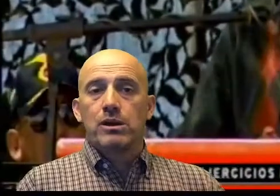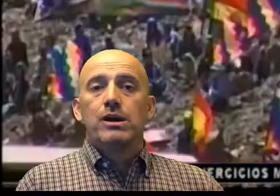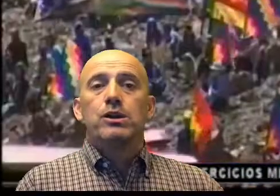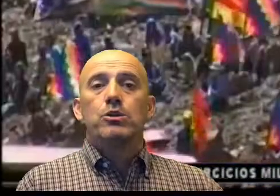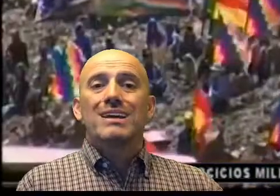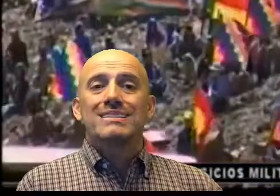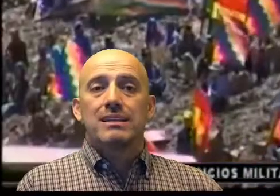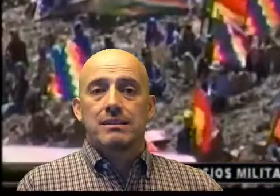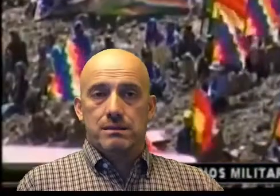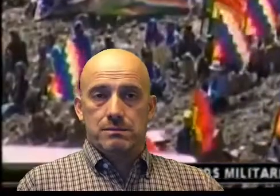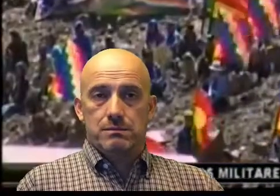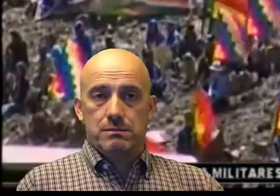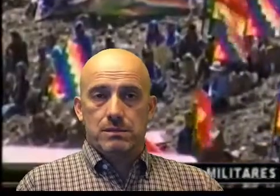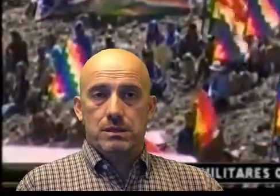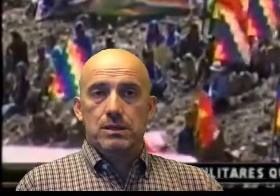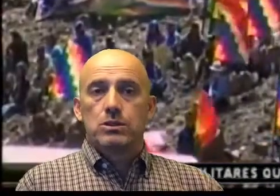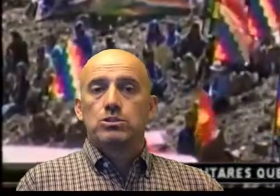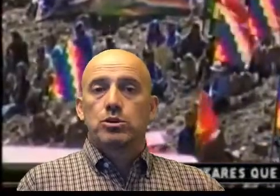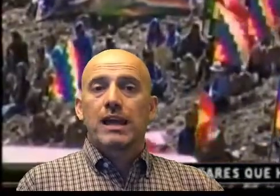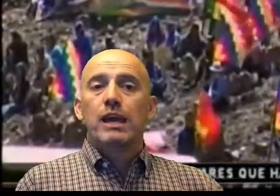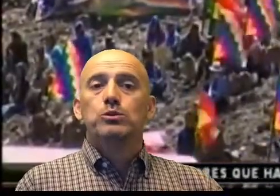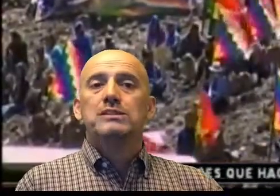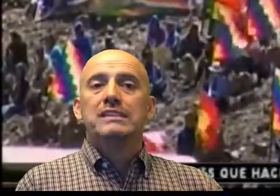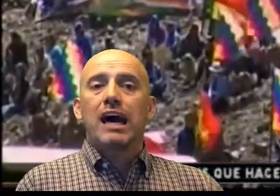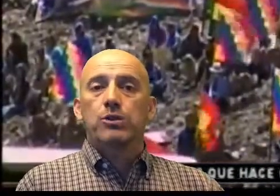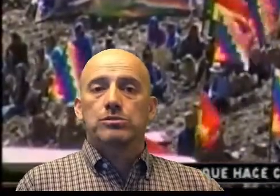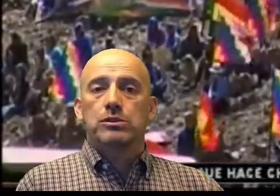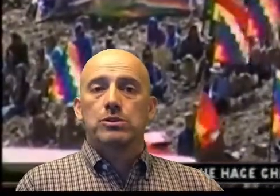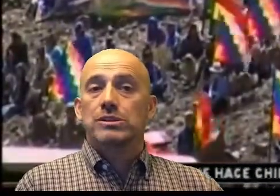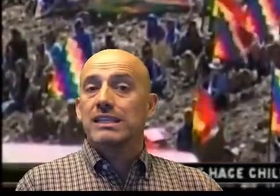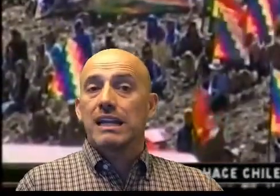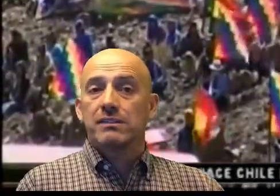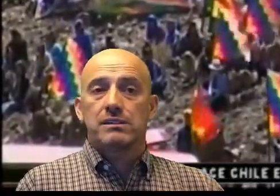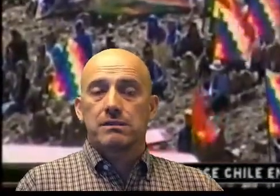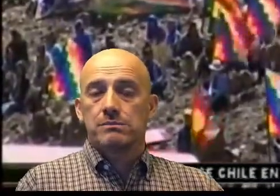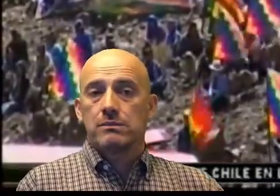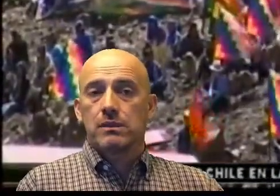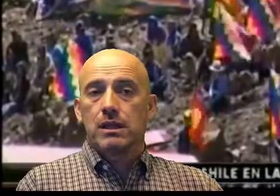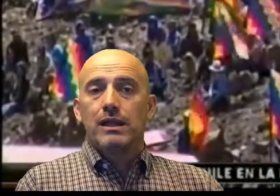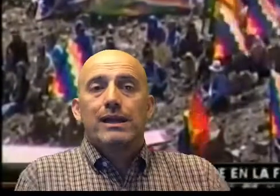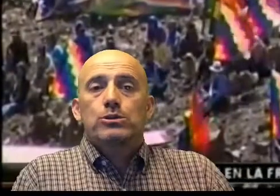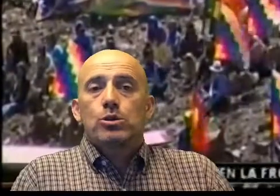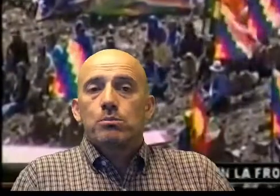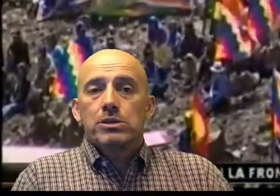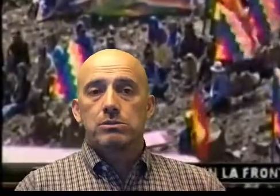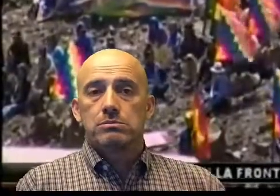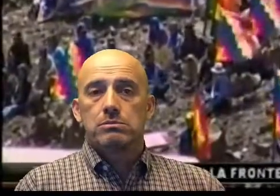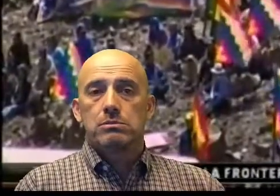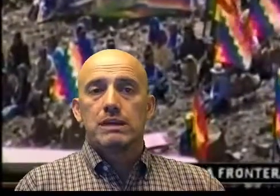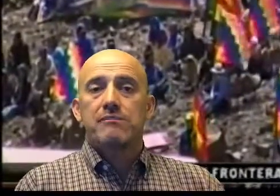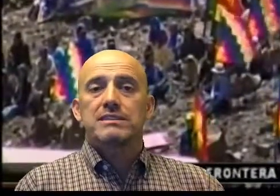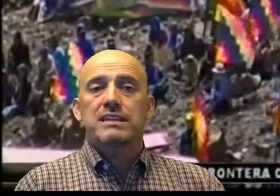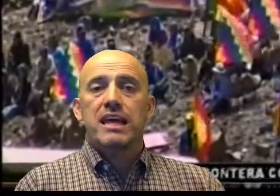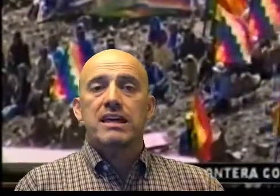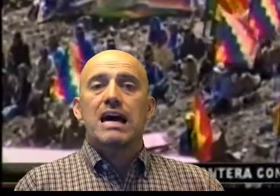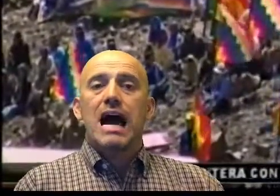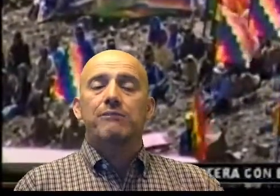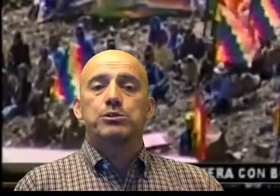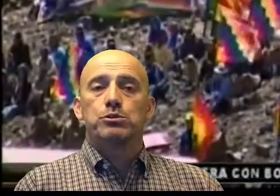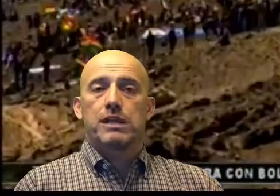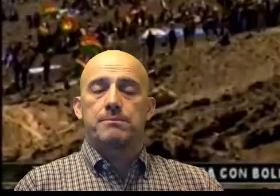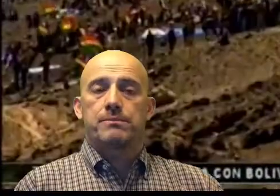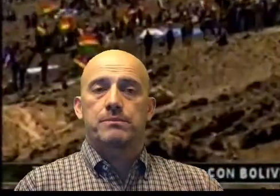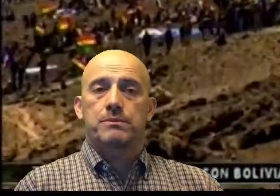paraguayo no existen son enunciados no están analistas es todo un mito una falsedad